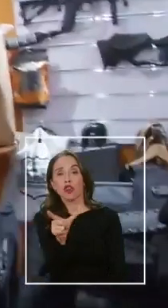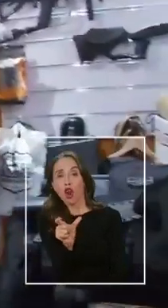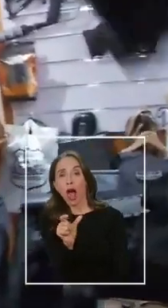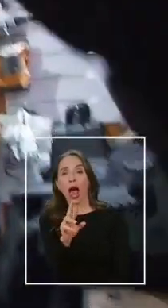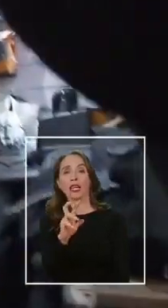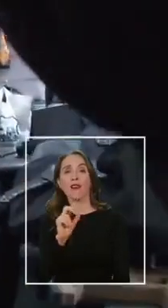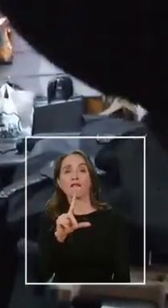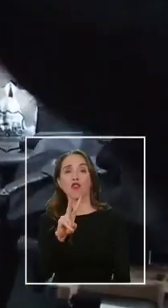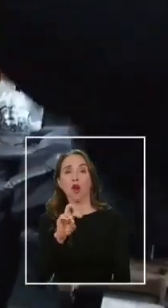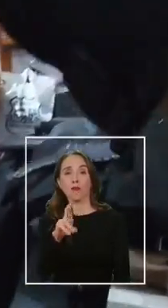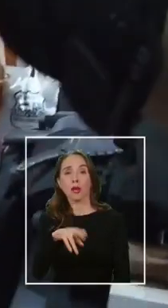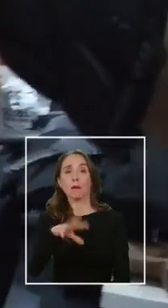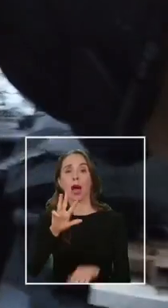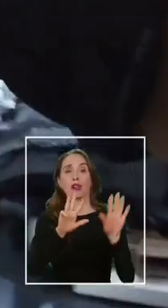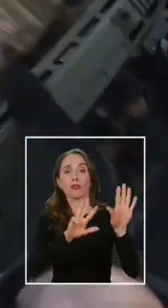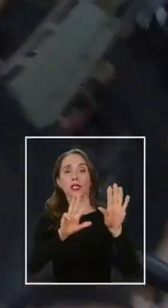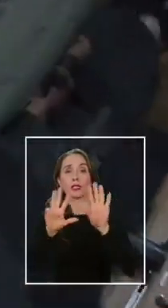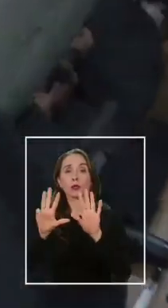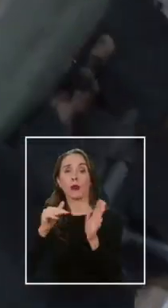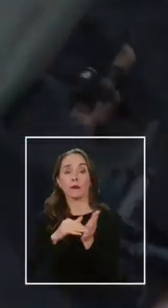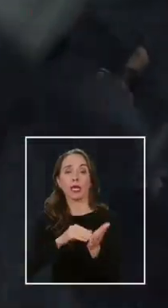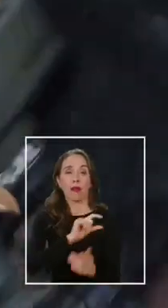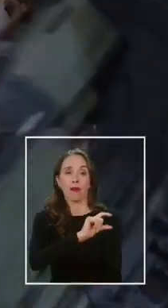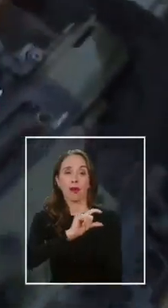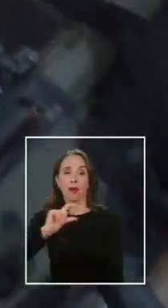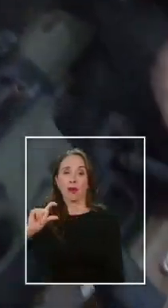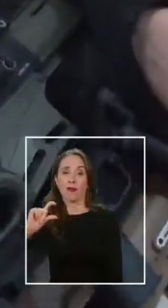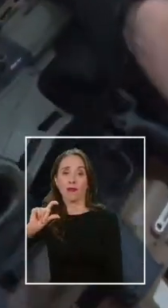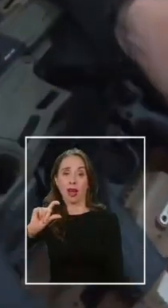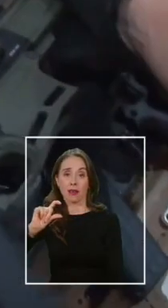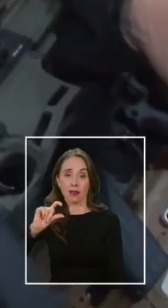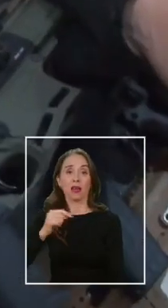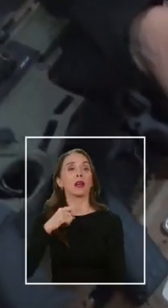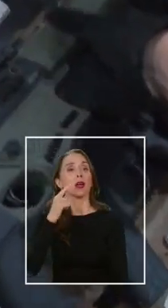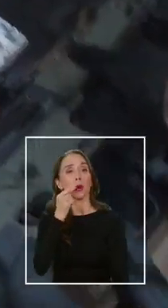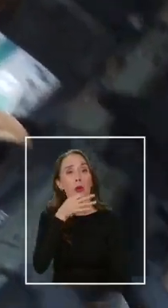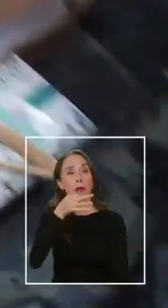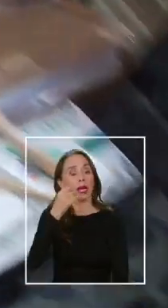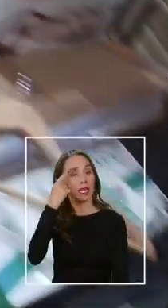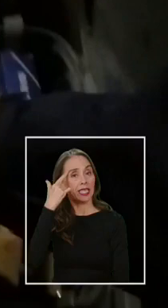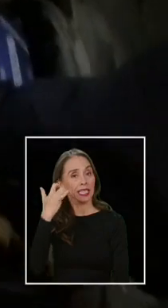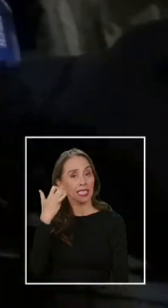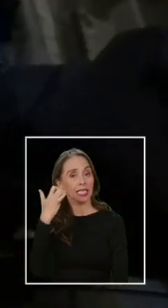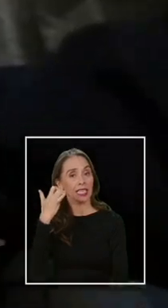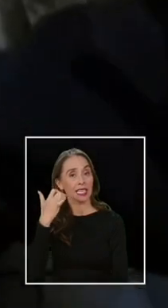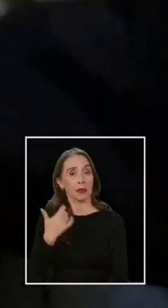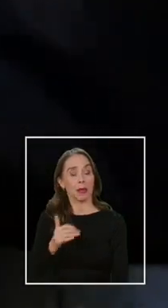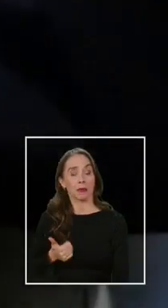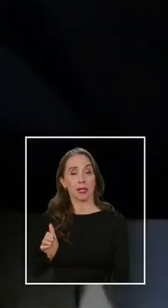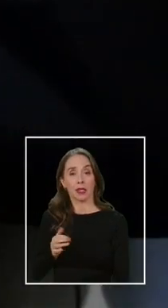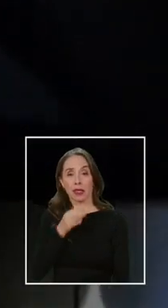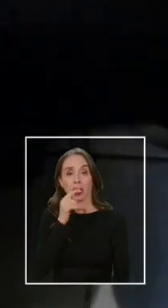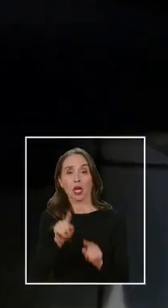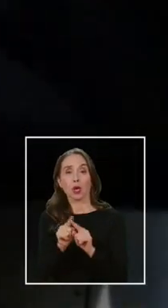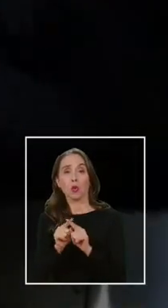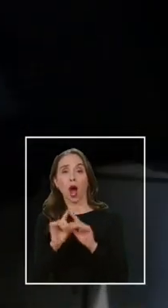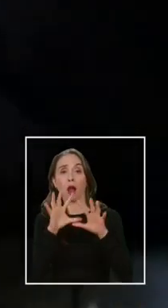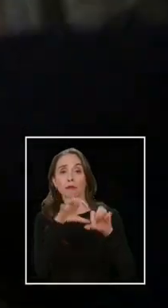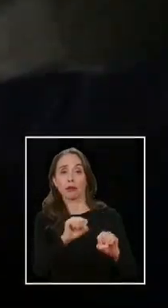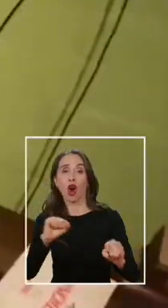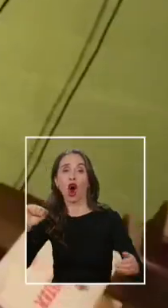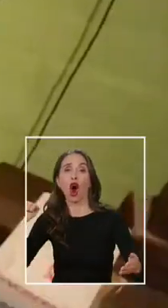revólveres, incluso más de 99.000 municiones. Creo que hoy día estamos dando ese golpe